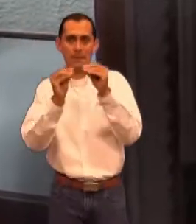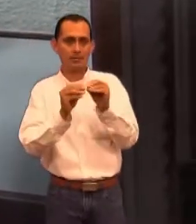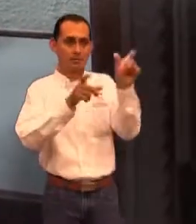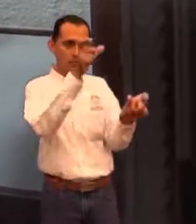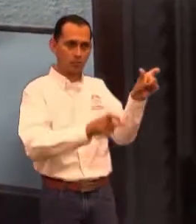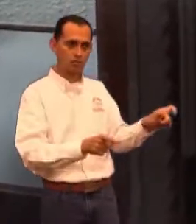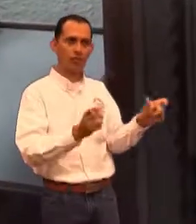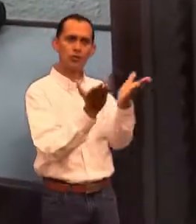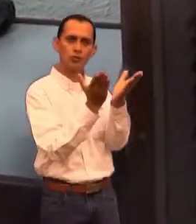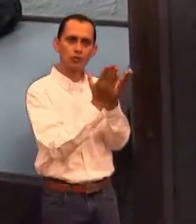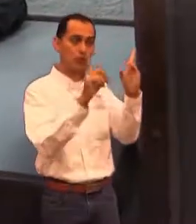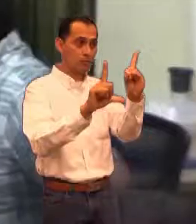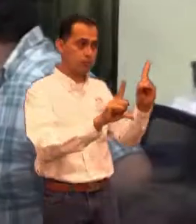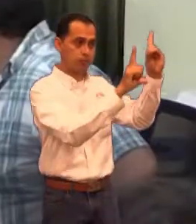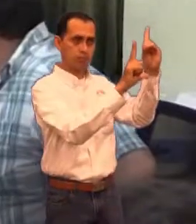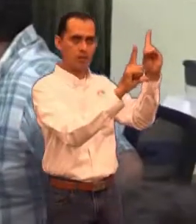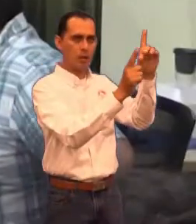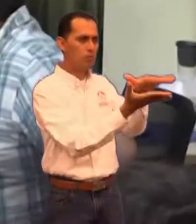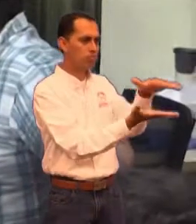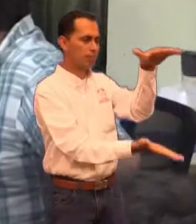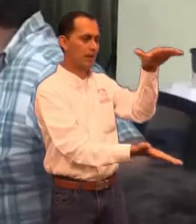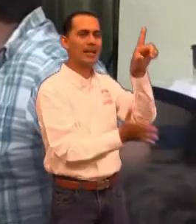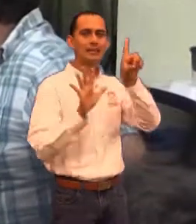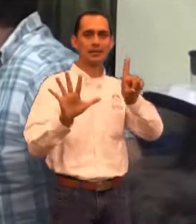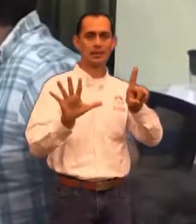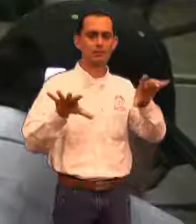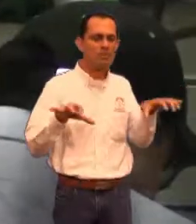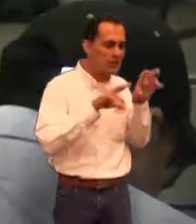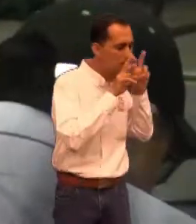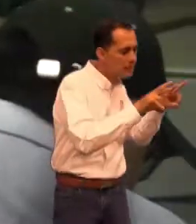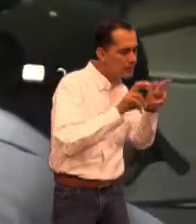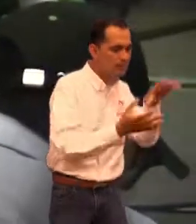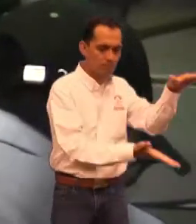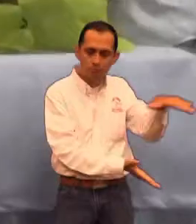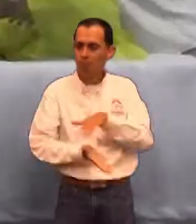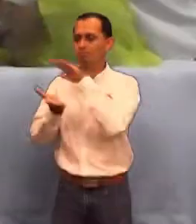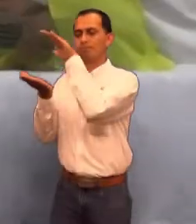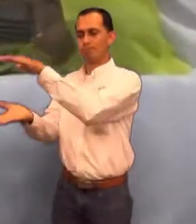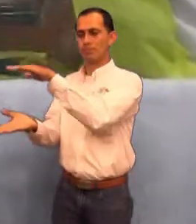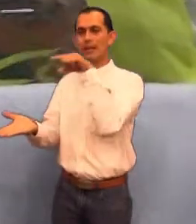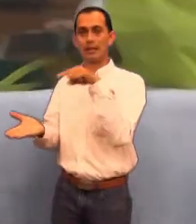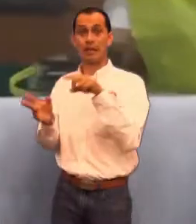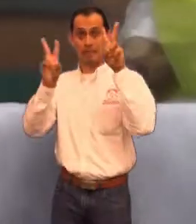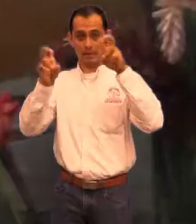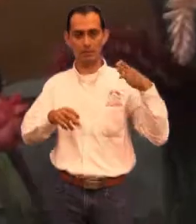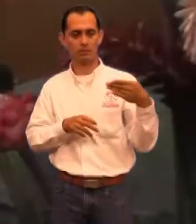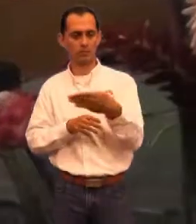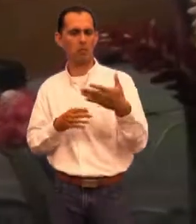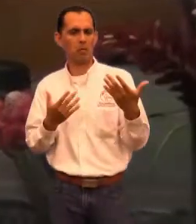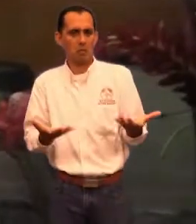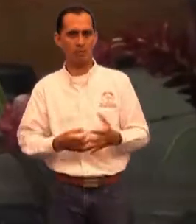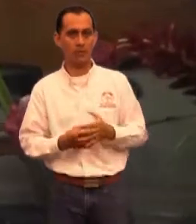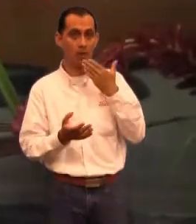trabajos de doctorado que están aportando a preguntas de investigación que tienen que ver con la acuicultura y con los impactos de los sistemas